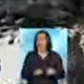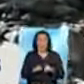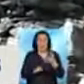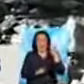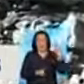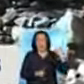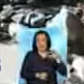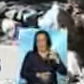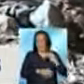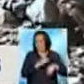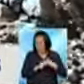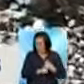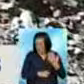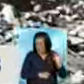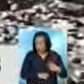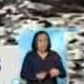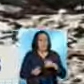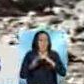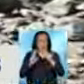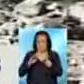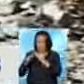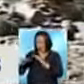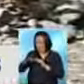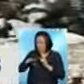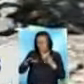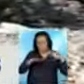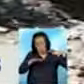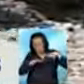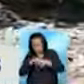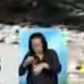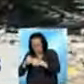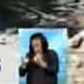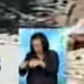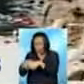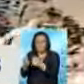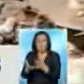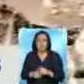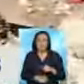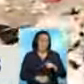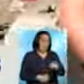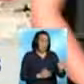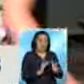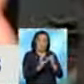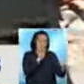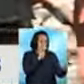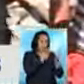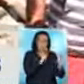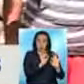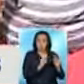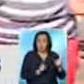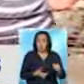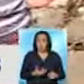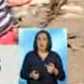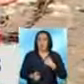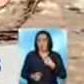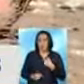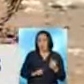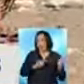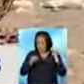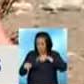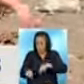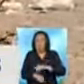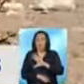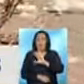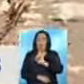ha sepultado a toda Barba Blanca. Ahora estamos y están ustedes prácticamente incomunicados. Exacto, yo vengo de Callahuanca,